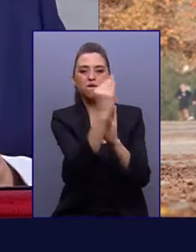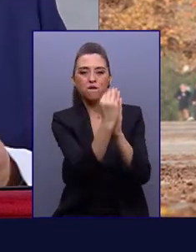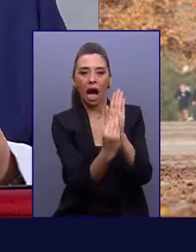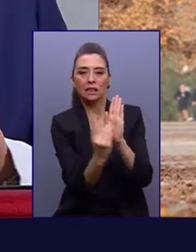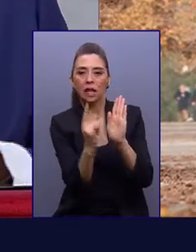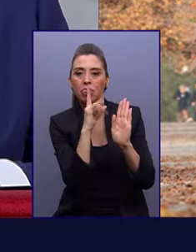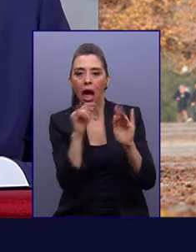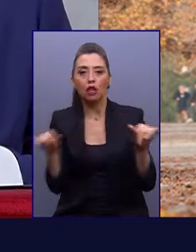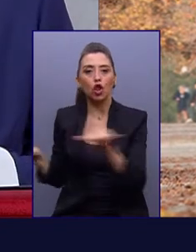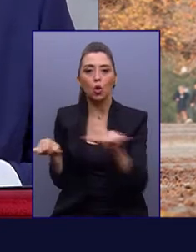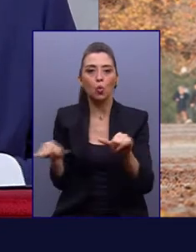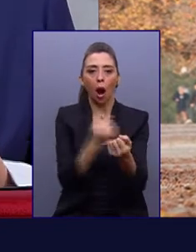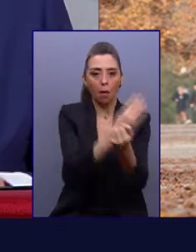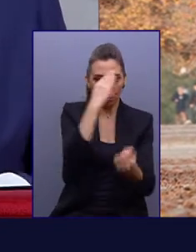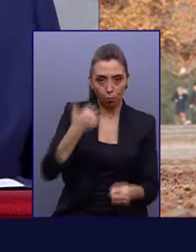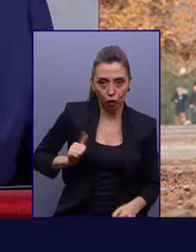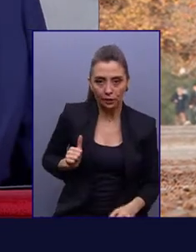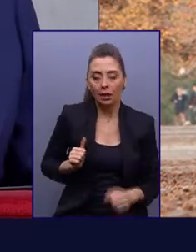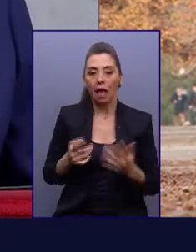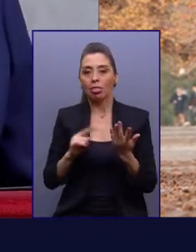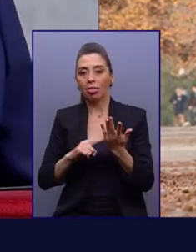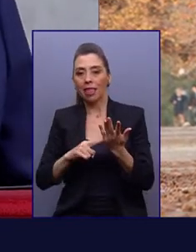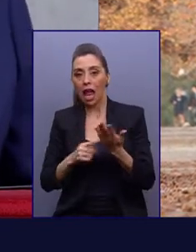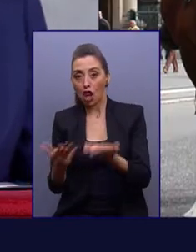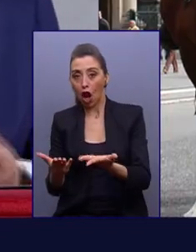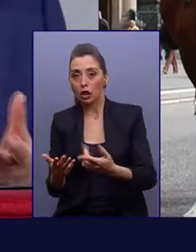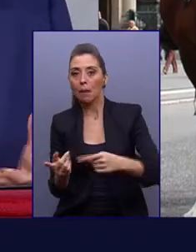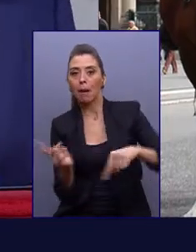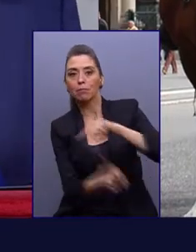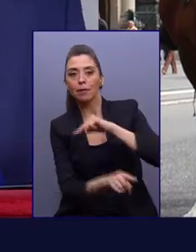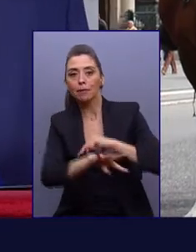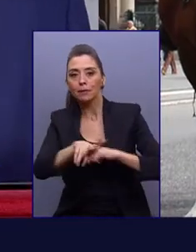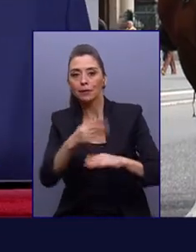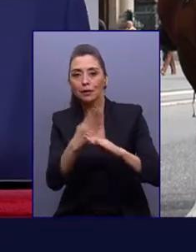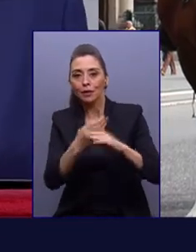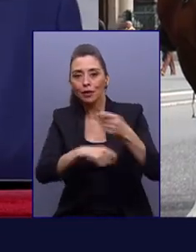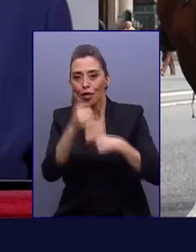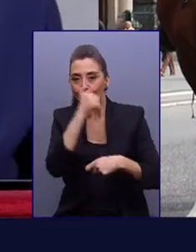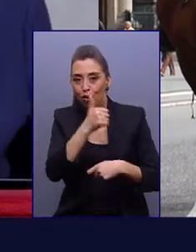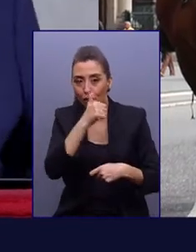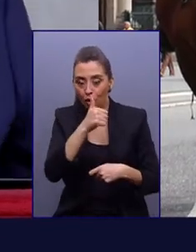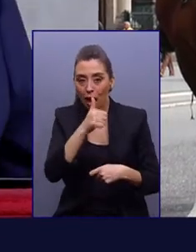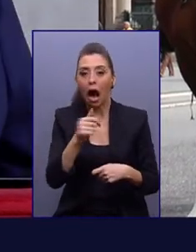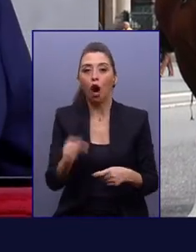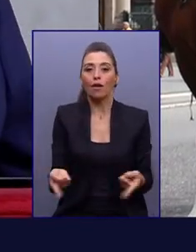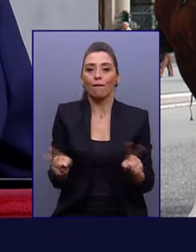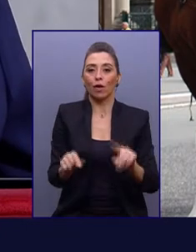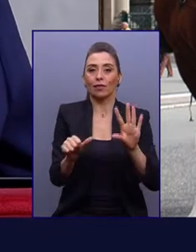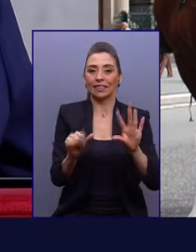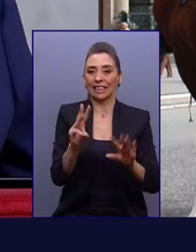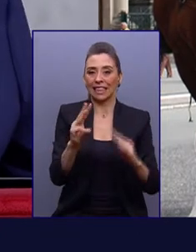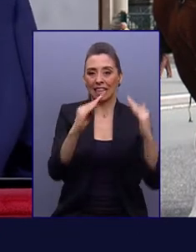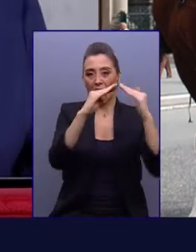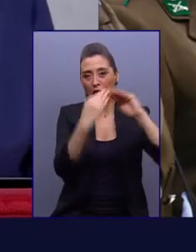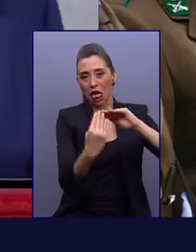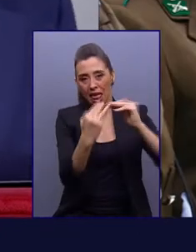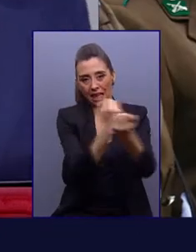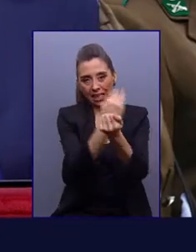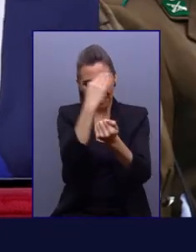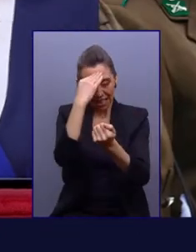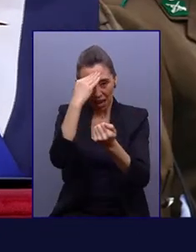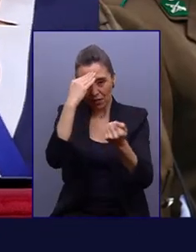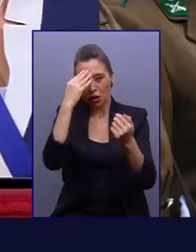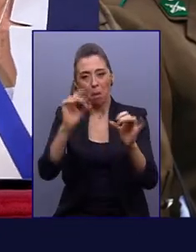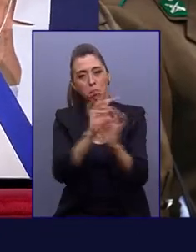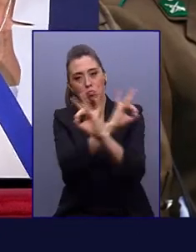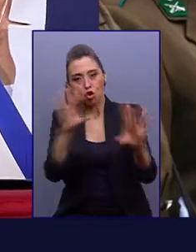datos o tecnología para el combate al narcotráfico. Además, hoy hemos construido o repuesto 63 comisarías, retenes y tenencias